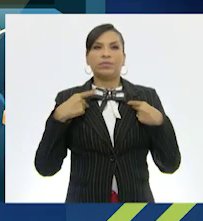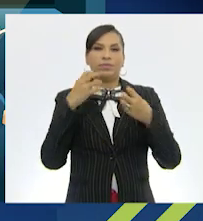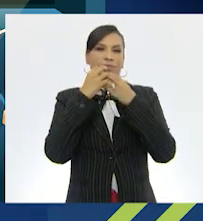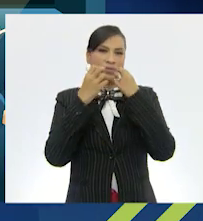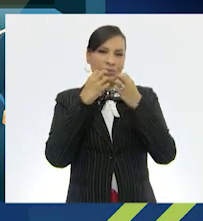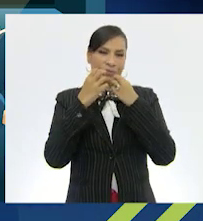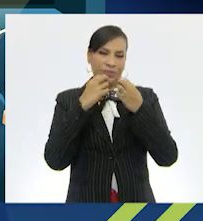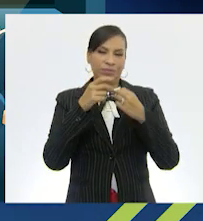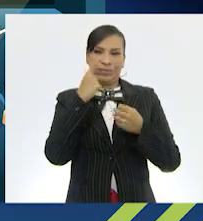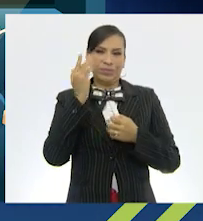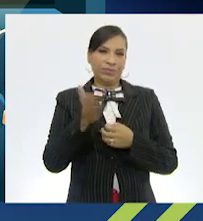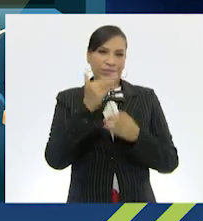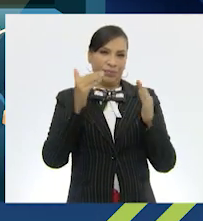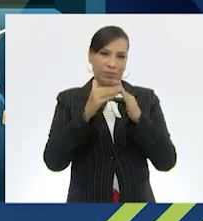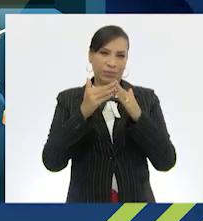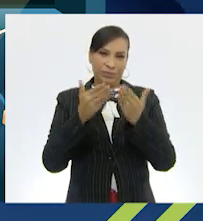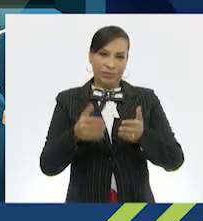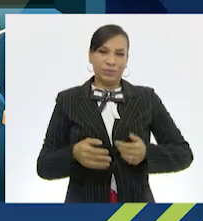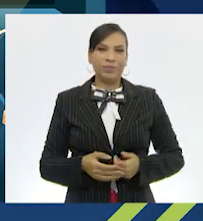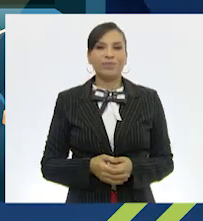casa. ¡Vámonos!